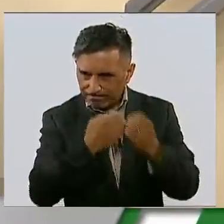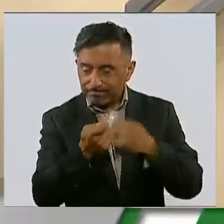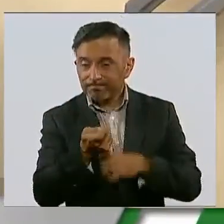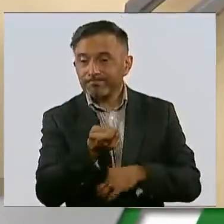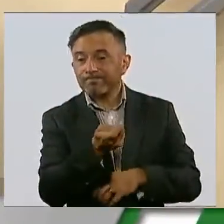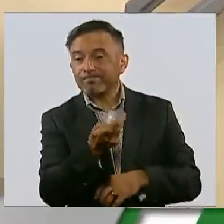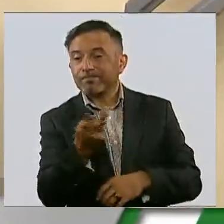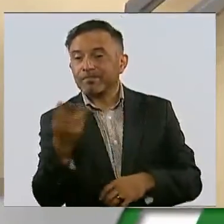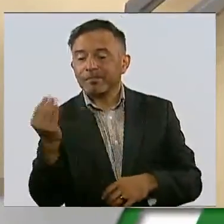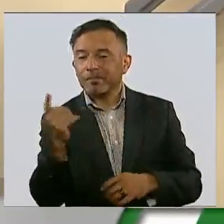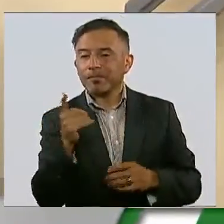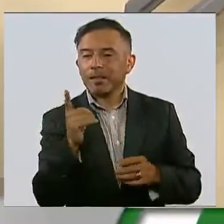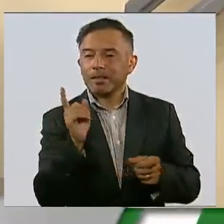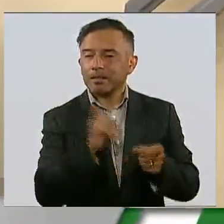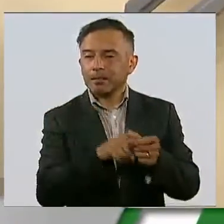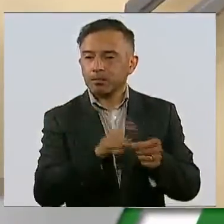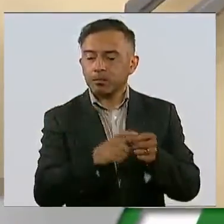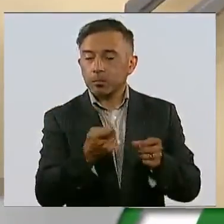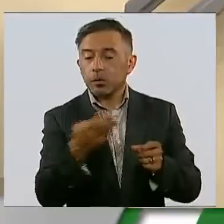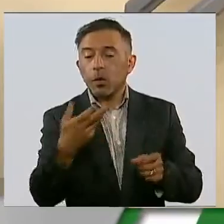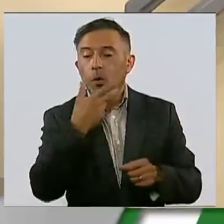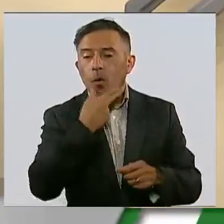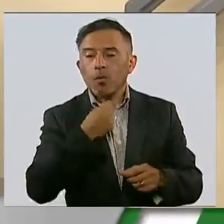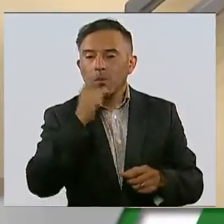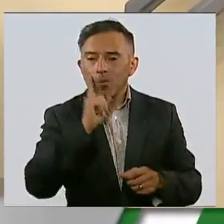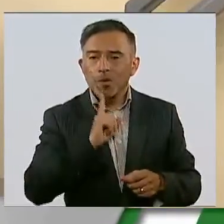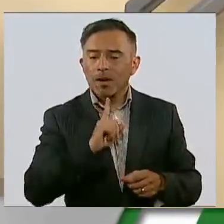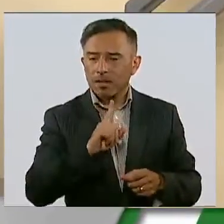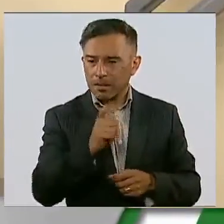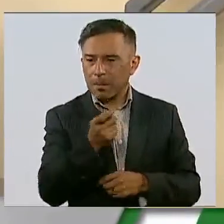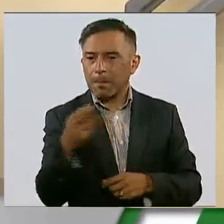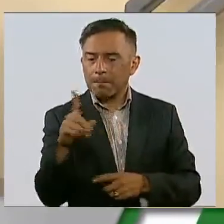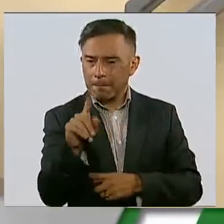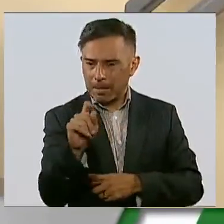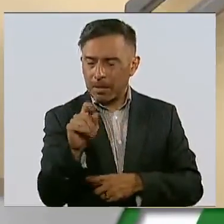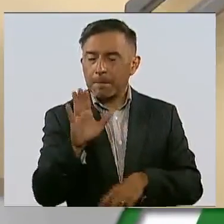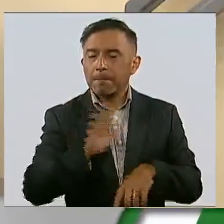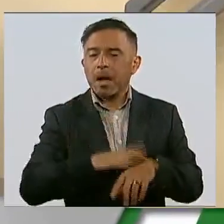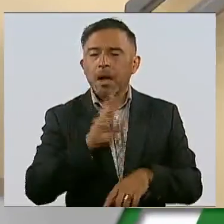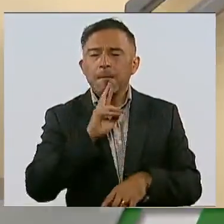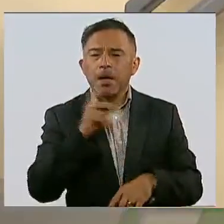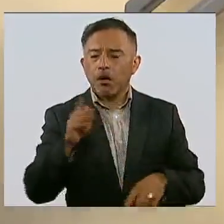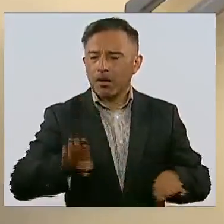que se inscriban, los 20 hombres y mujeres que tienen los mejores atributos.